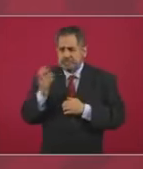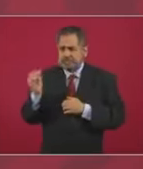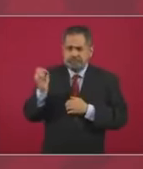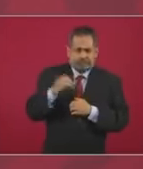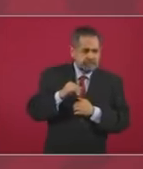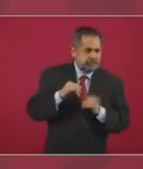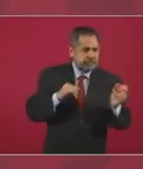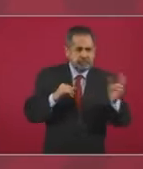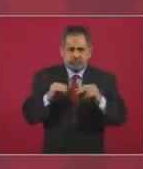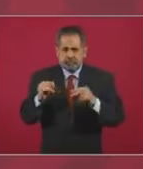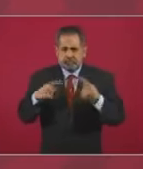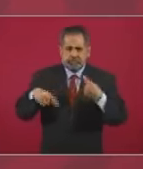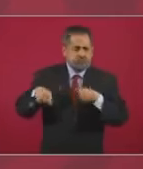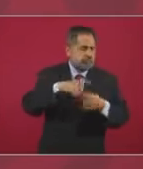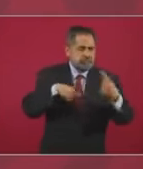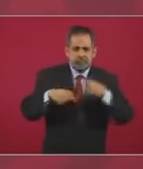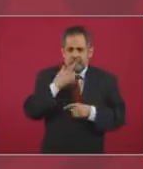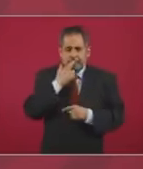circular,